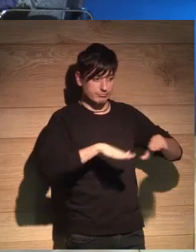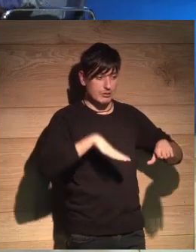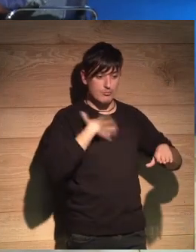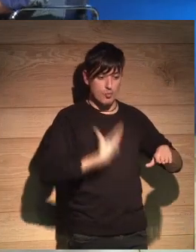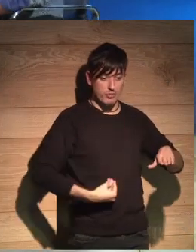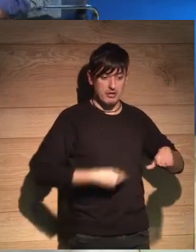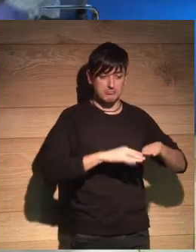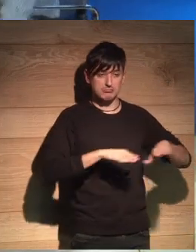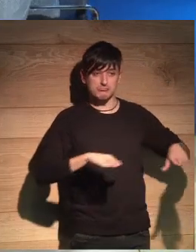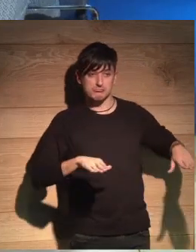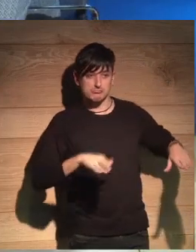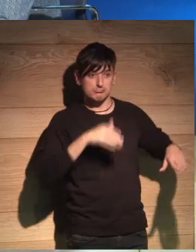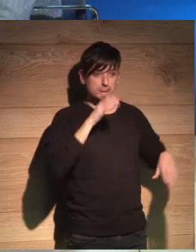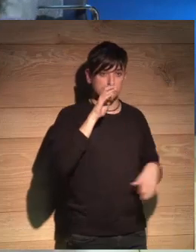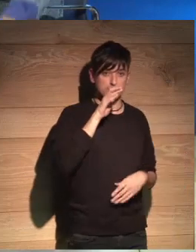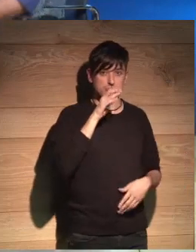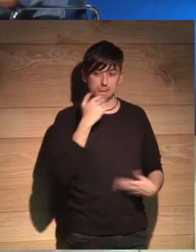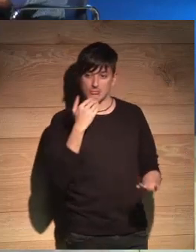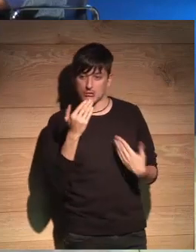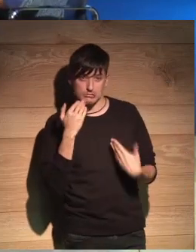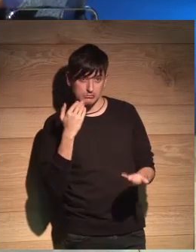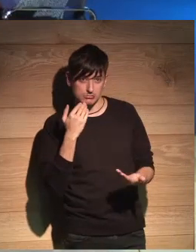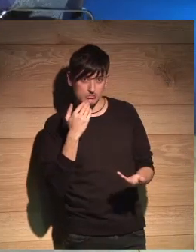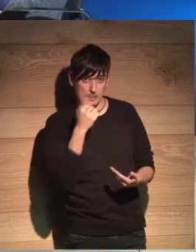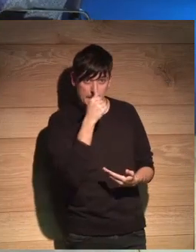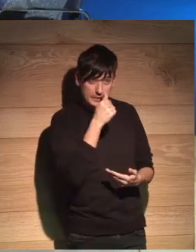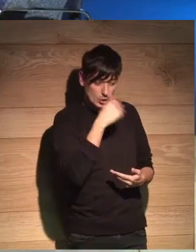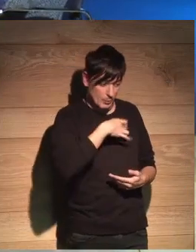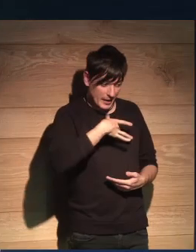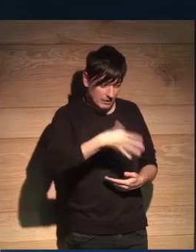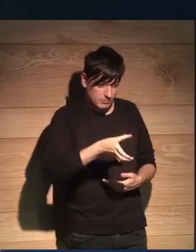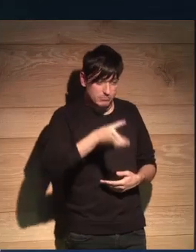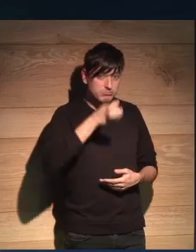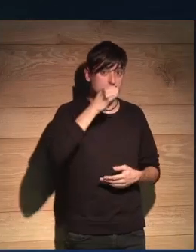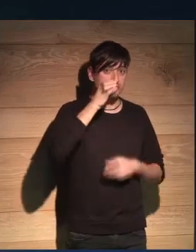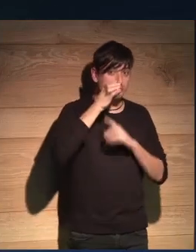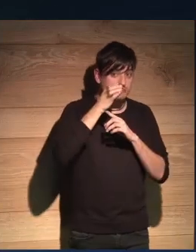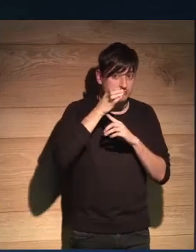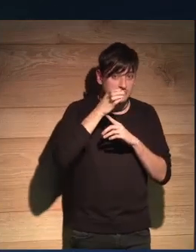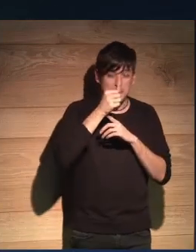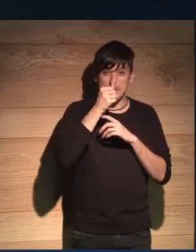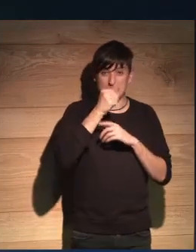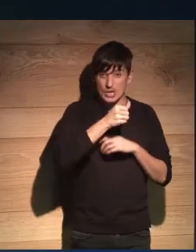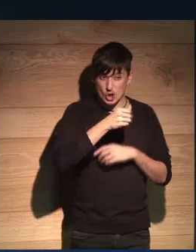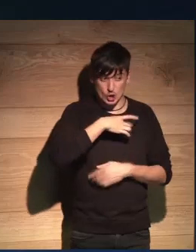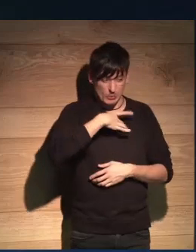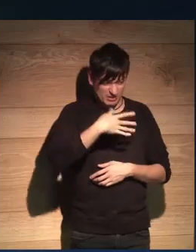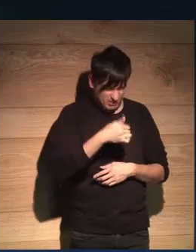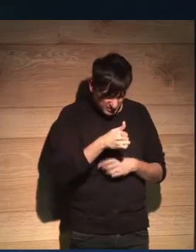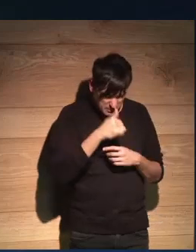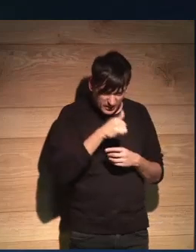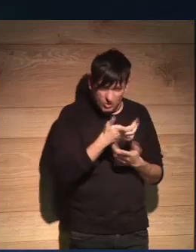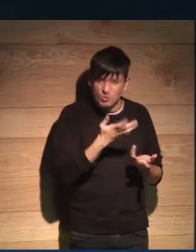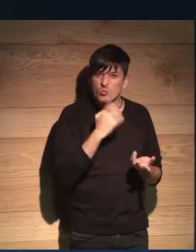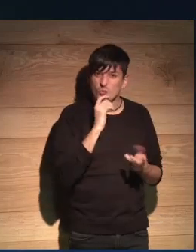Murcia, y entonces me estaban hablando de un vino blanco que me estaban dando. Y el vino blanco, me decía, digo, pero este vino ¿de dónde sale?